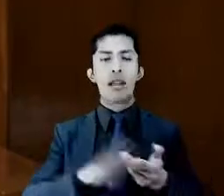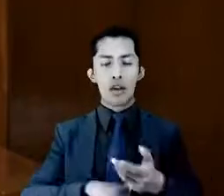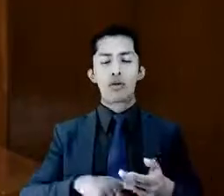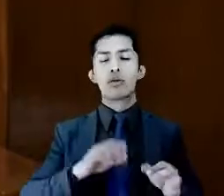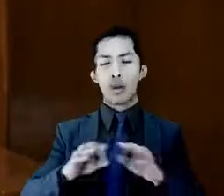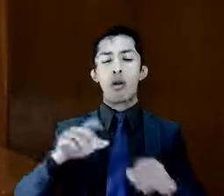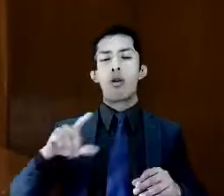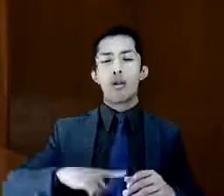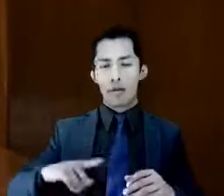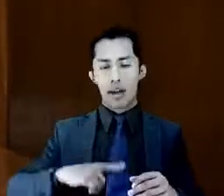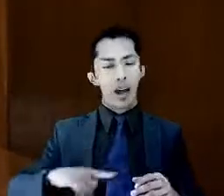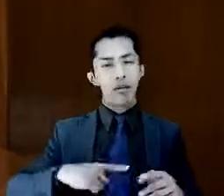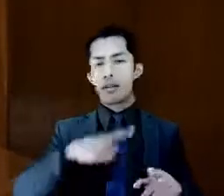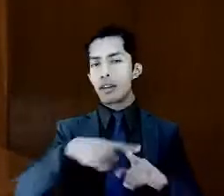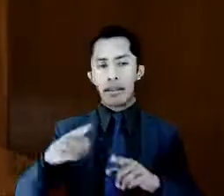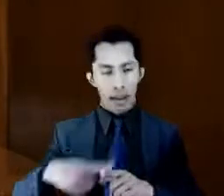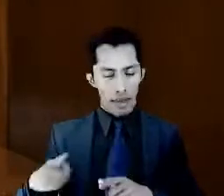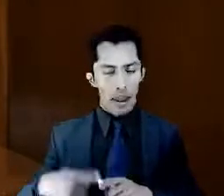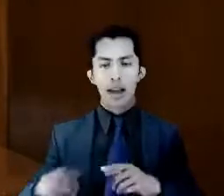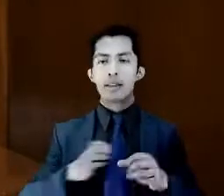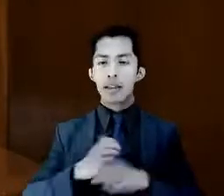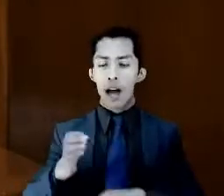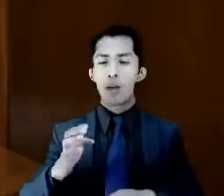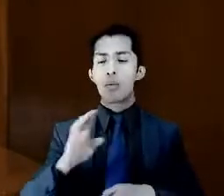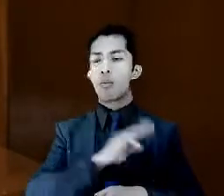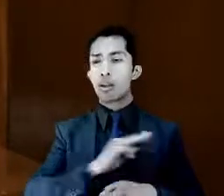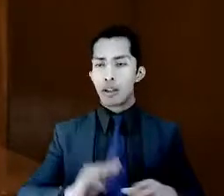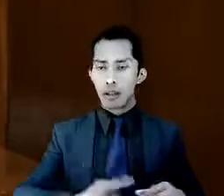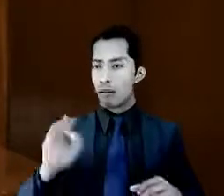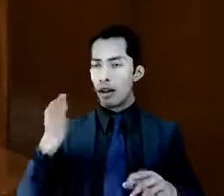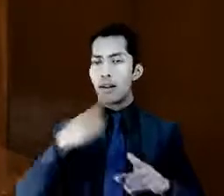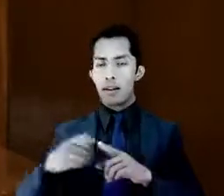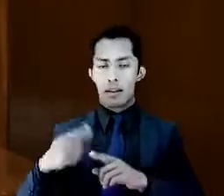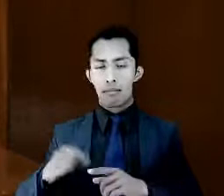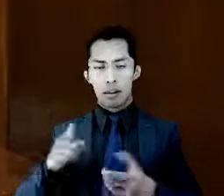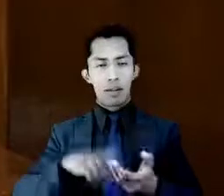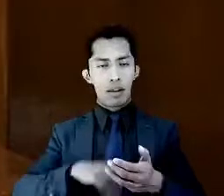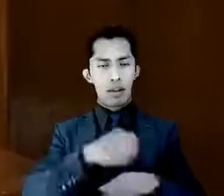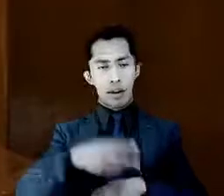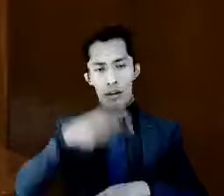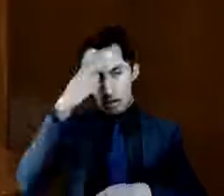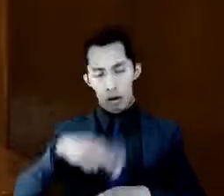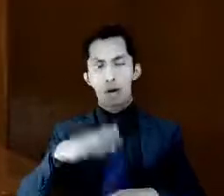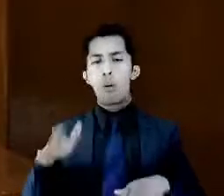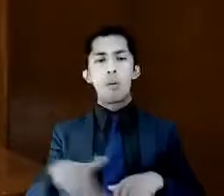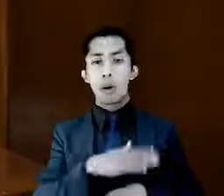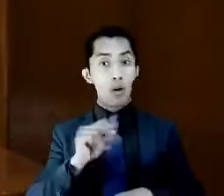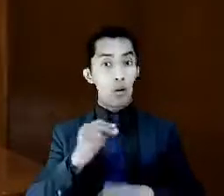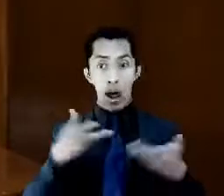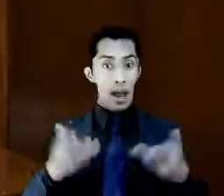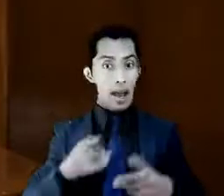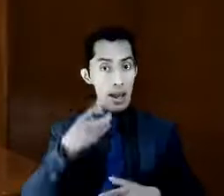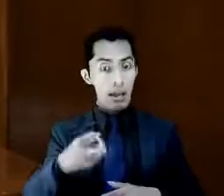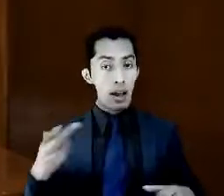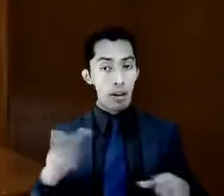públicas de todos los órdenes de gobierno del Estado de México, ya que de no hacerlo no